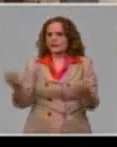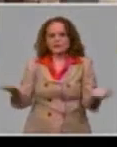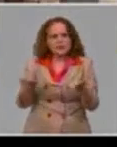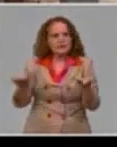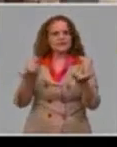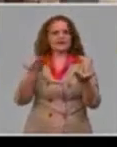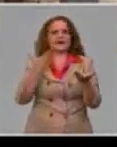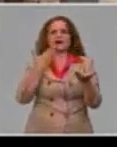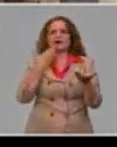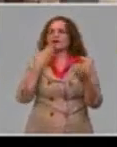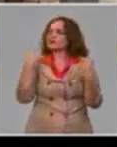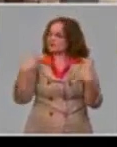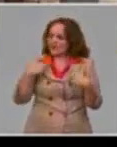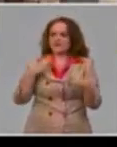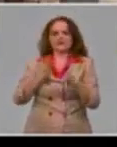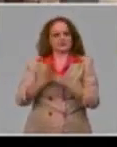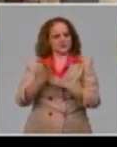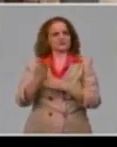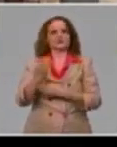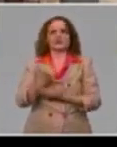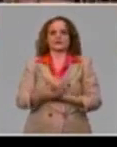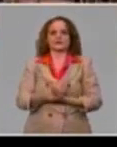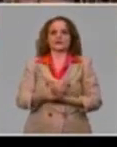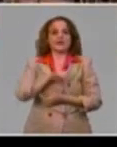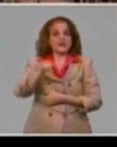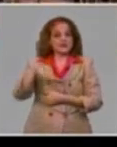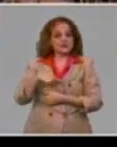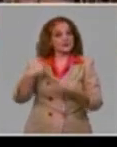aumentando, hay que seguirlo potenciando, y lleva una atención